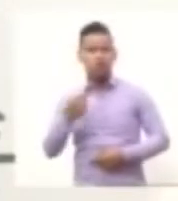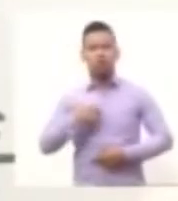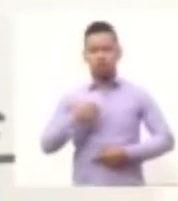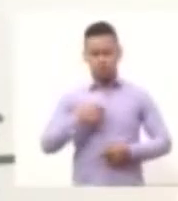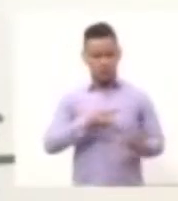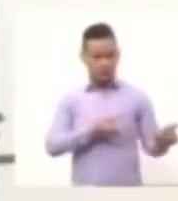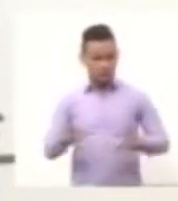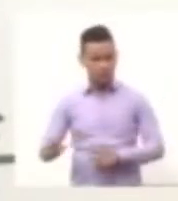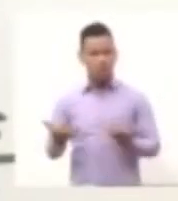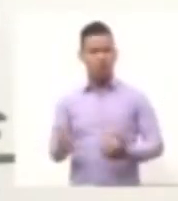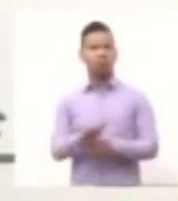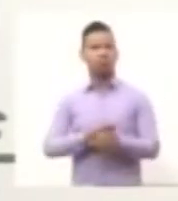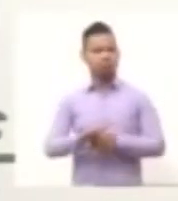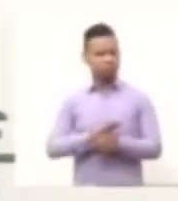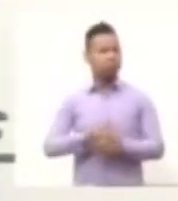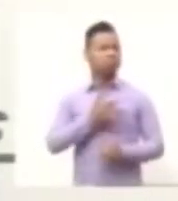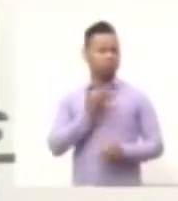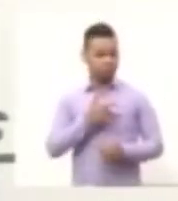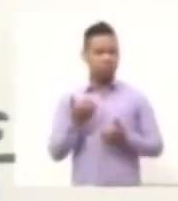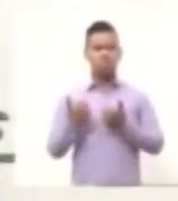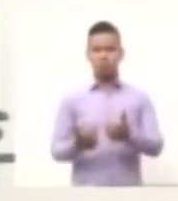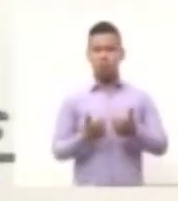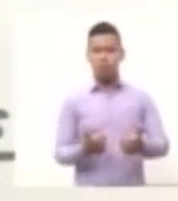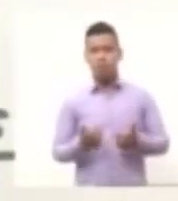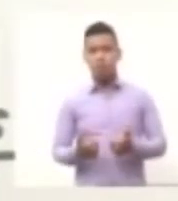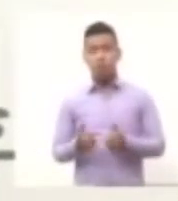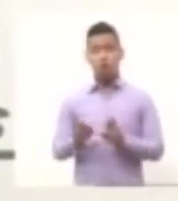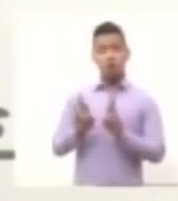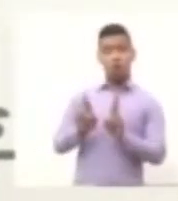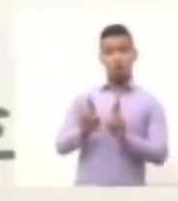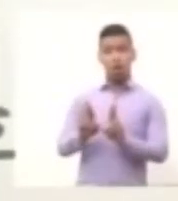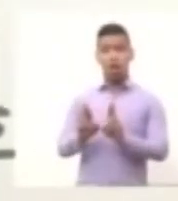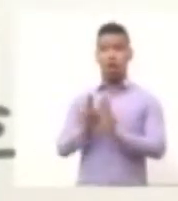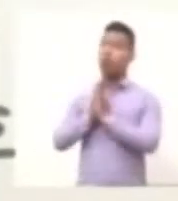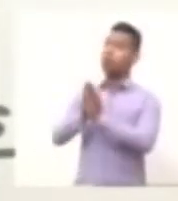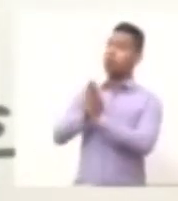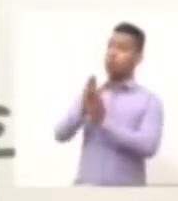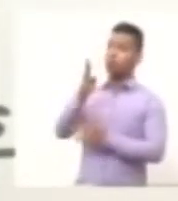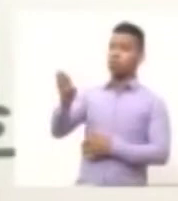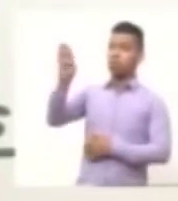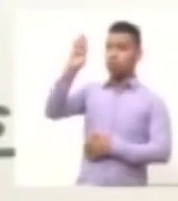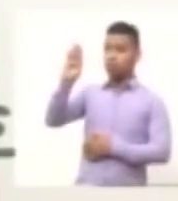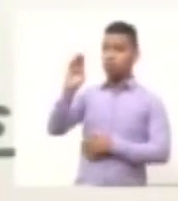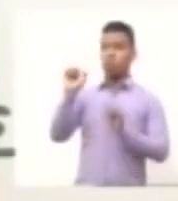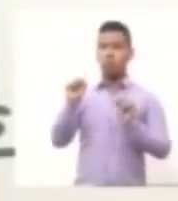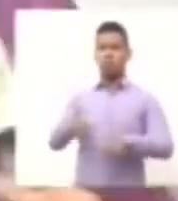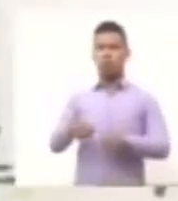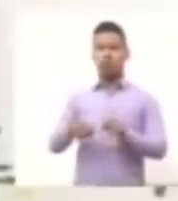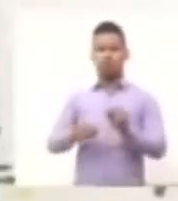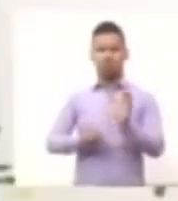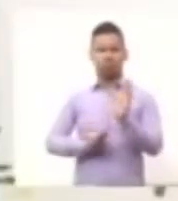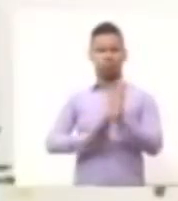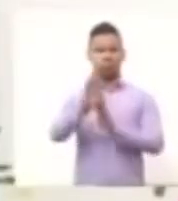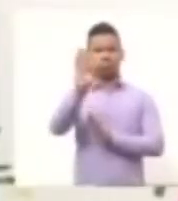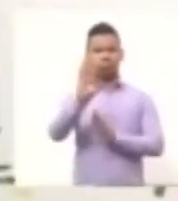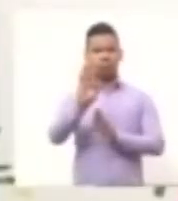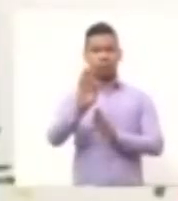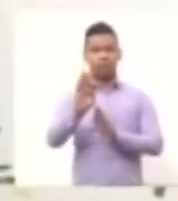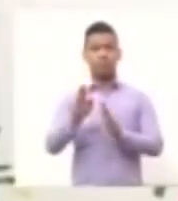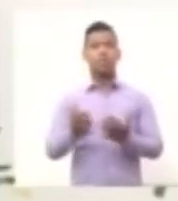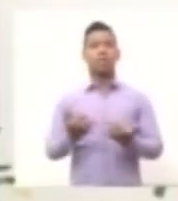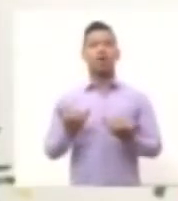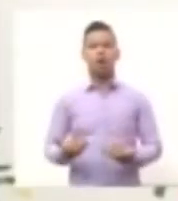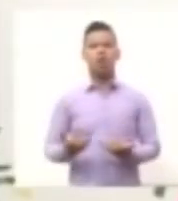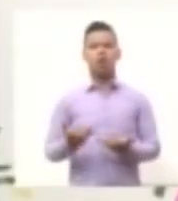por un buen momento y esperemos, confiando en Dios, voy a llegar lejos en el campeonato. Actualmente estoy